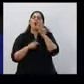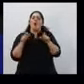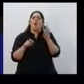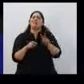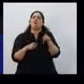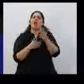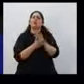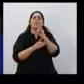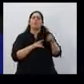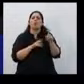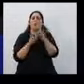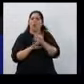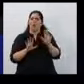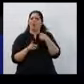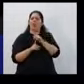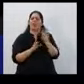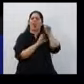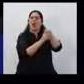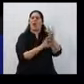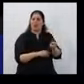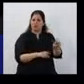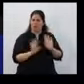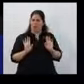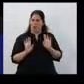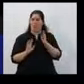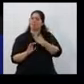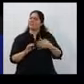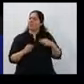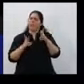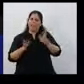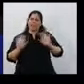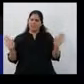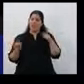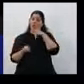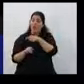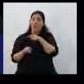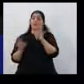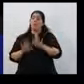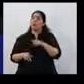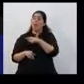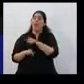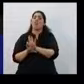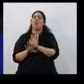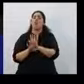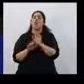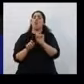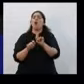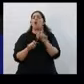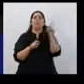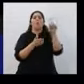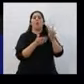el problema no quiero intervenir en venezuela el presidente tiene que decirlo está preparando la ruptura de relaciones